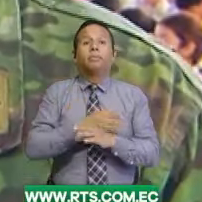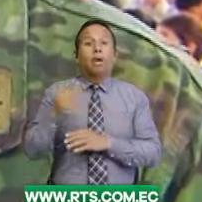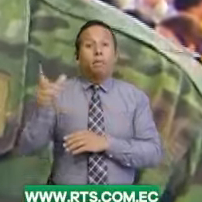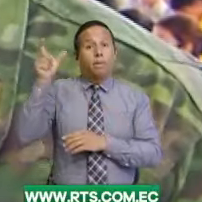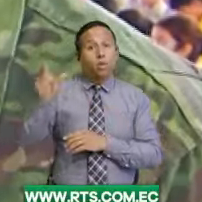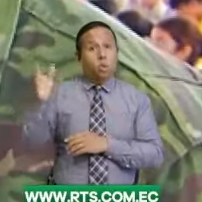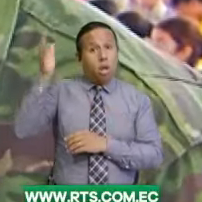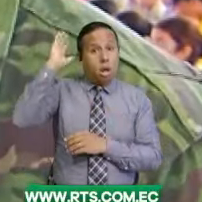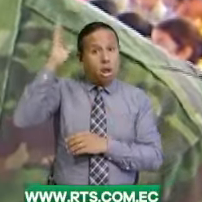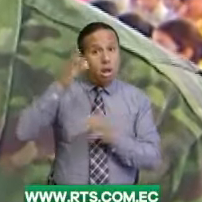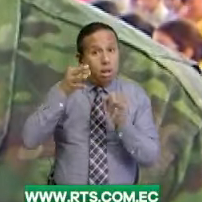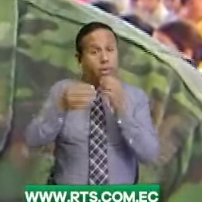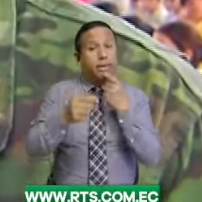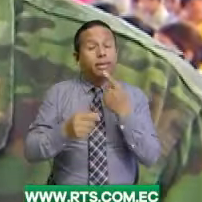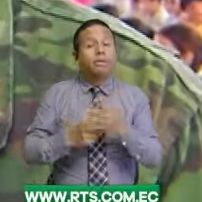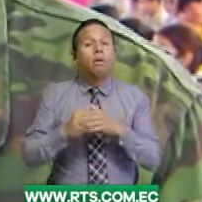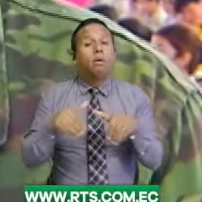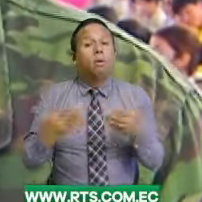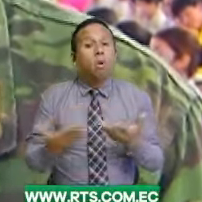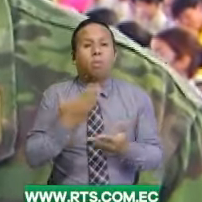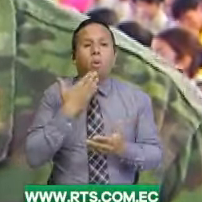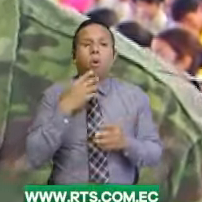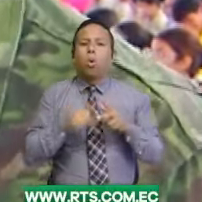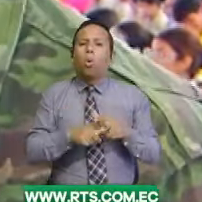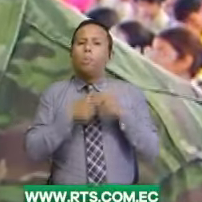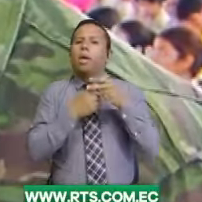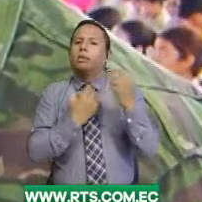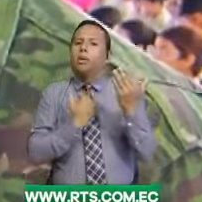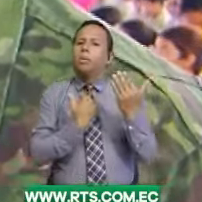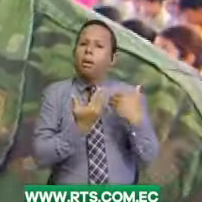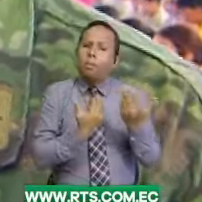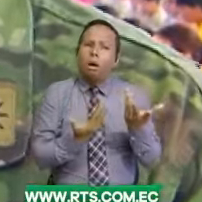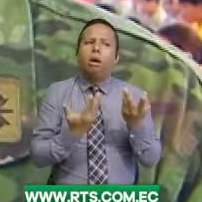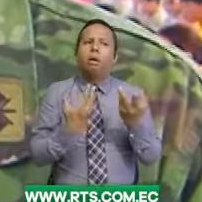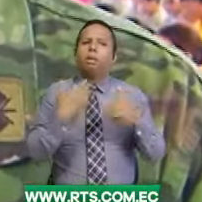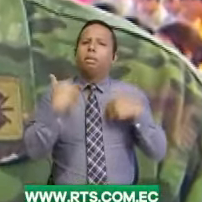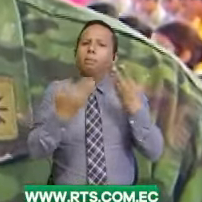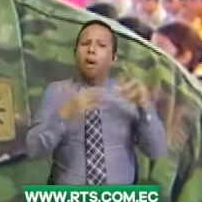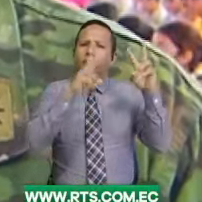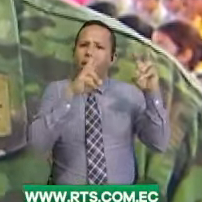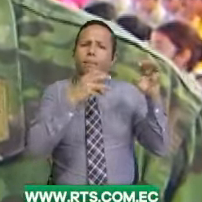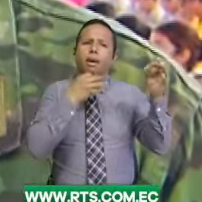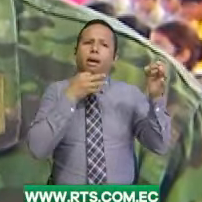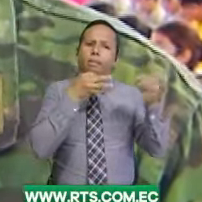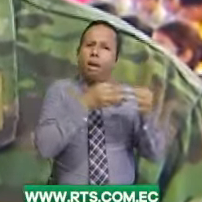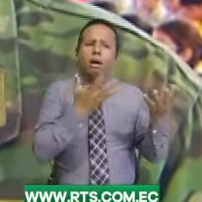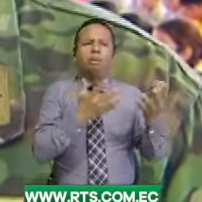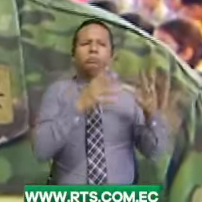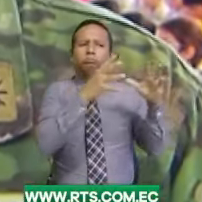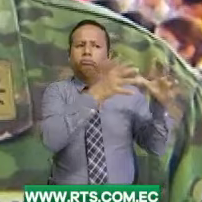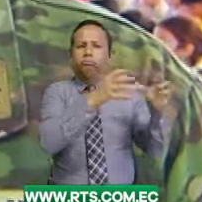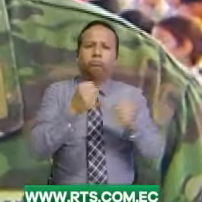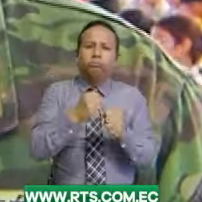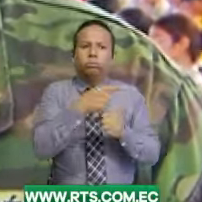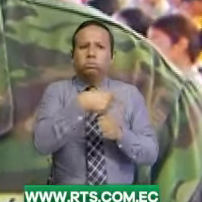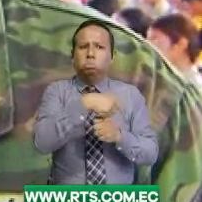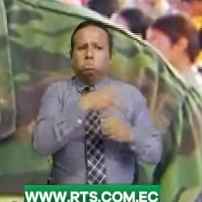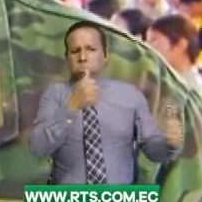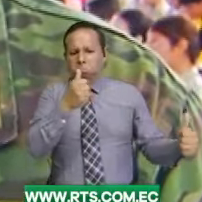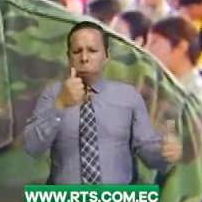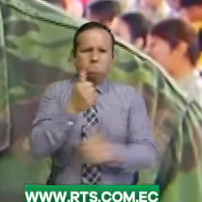panelista, luego de eso, cómo es el abordaje, la situación, cómo ya les captan a las personas y luego cómo son explotadas y